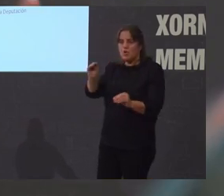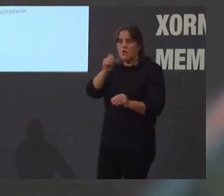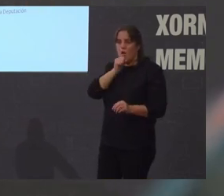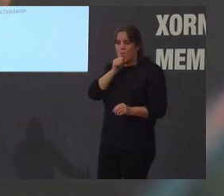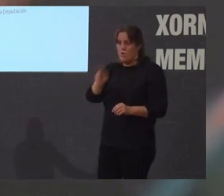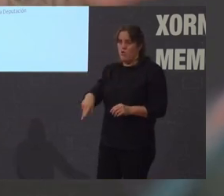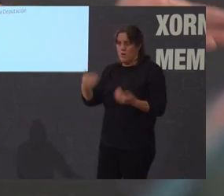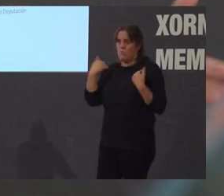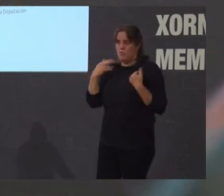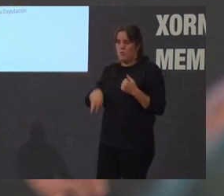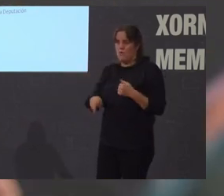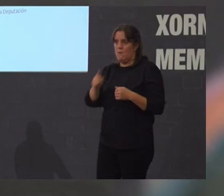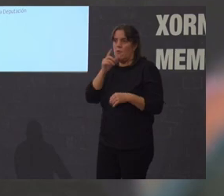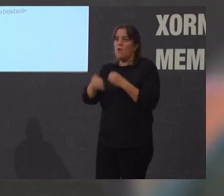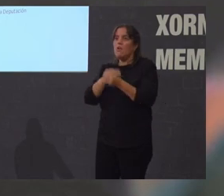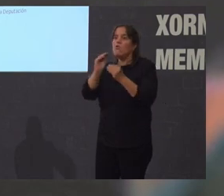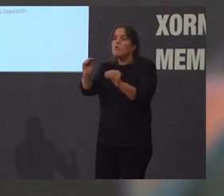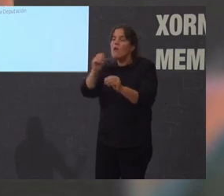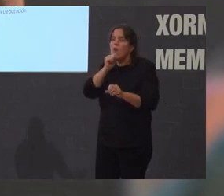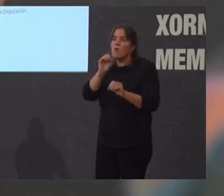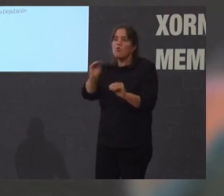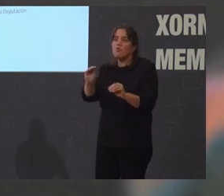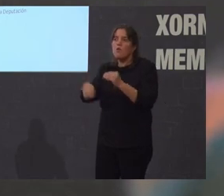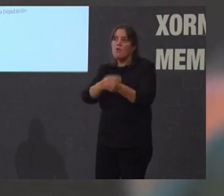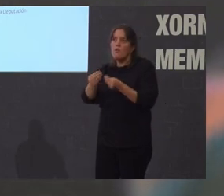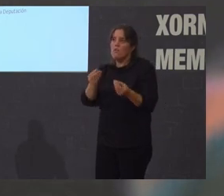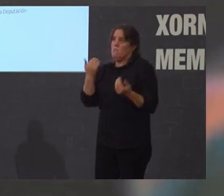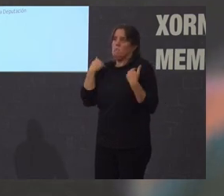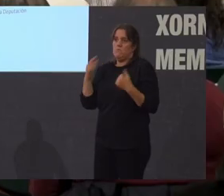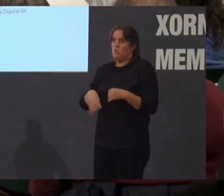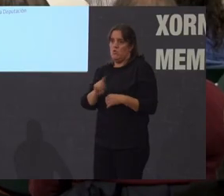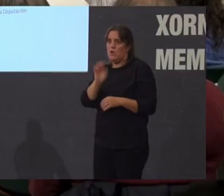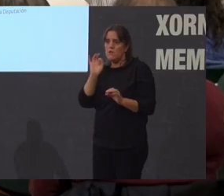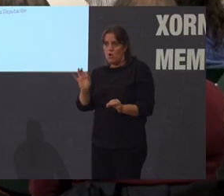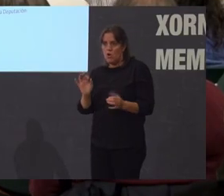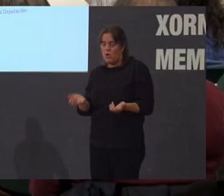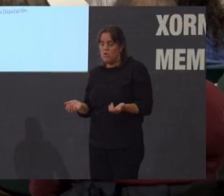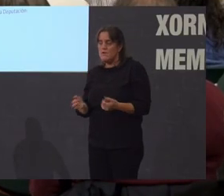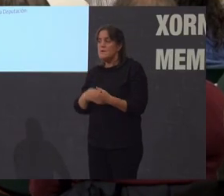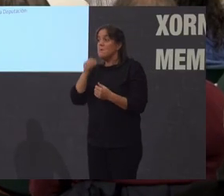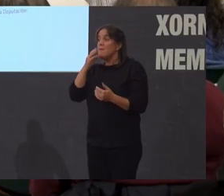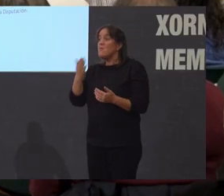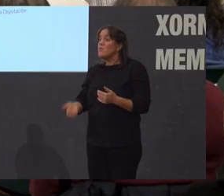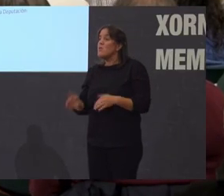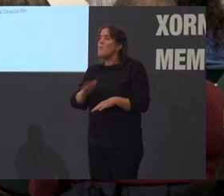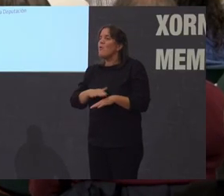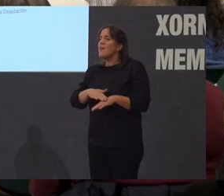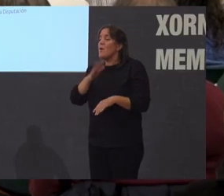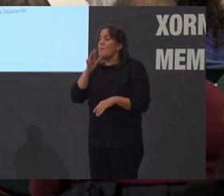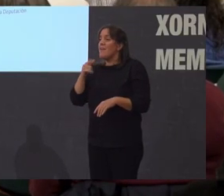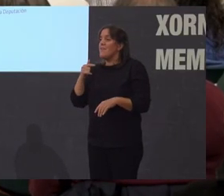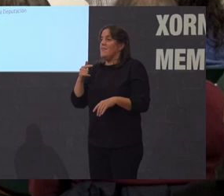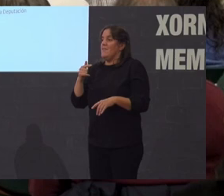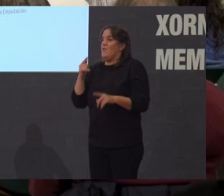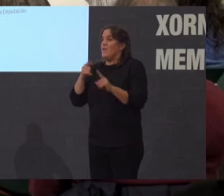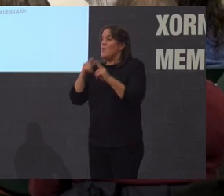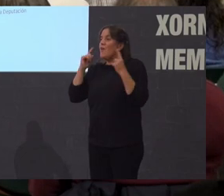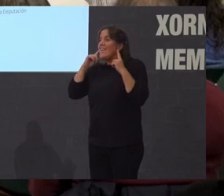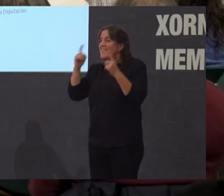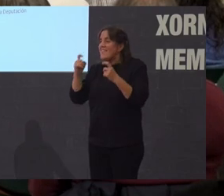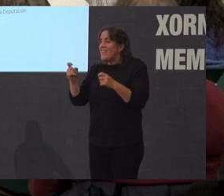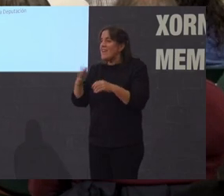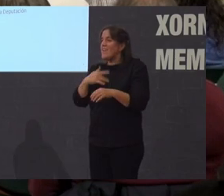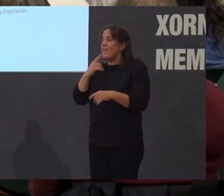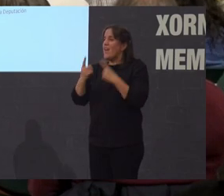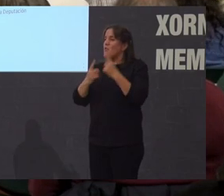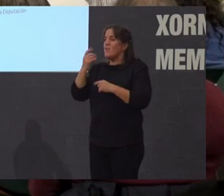responsables, no de lo que hizo su abuelo, no de cómo consiguieron esa fortuna. ¿Por qué es importante esto a la hora de intentar? A veces